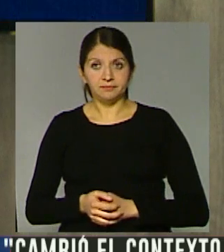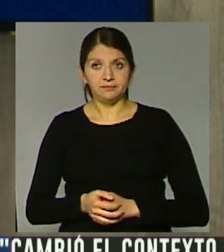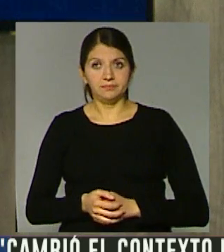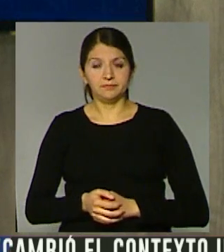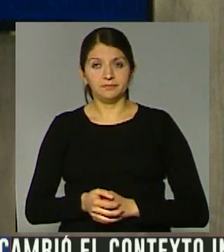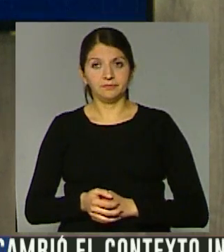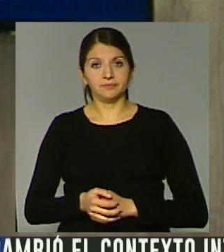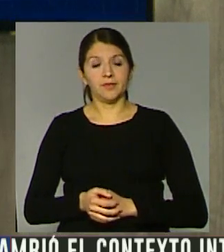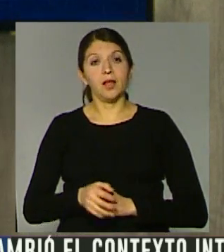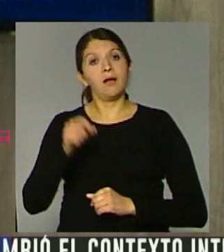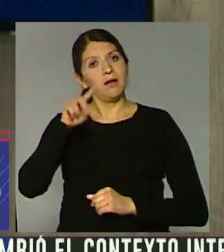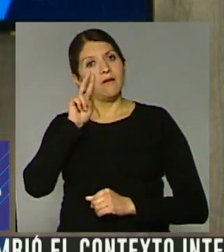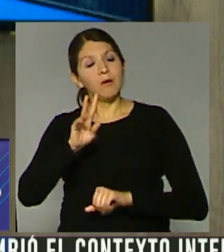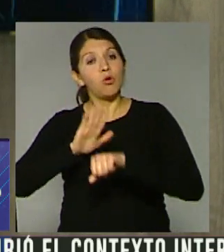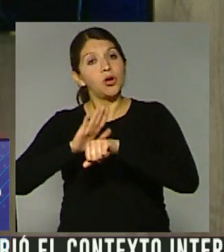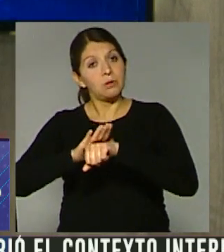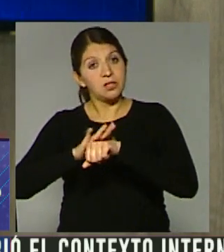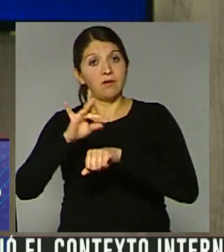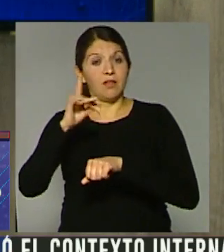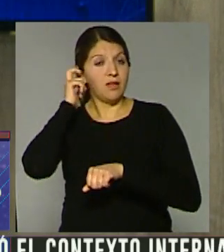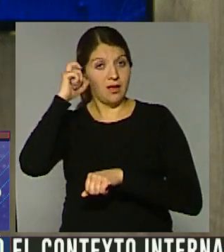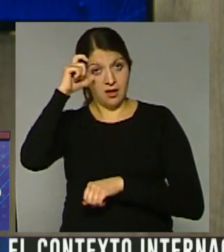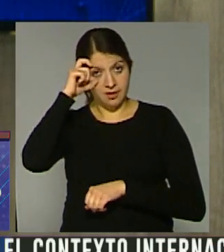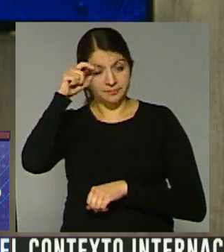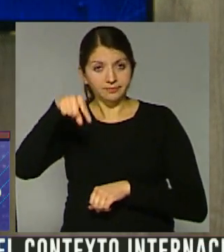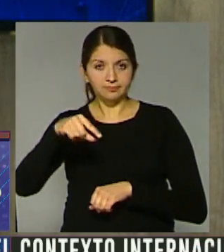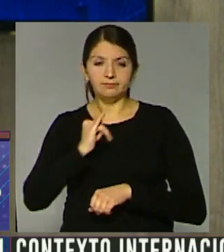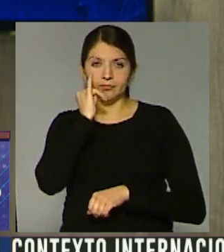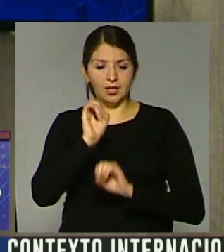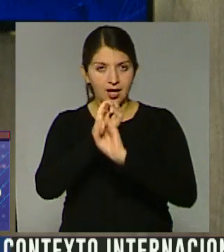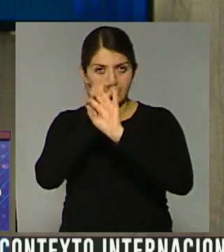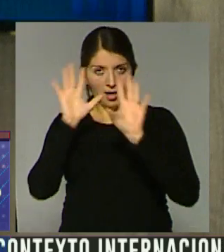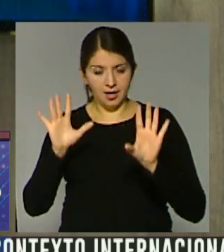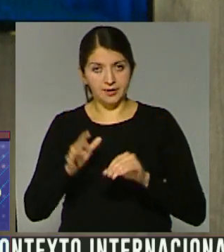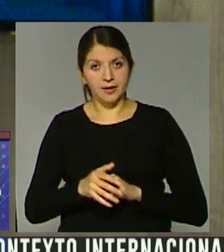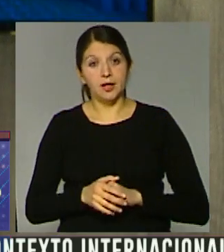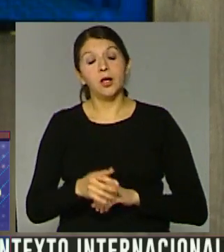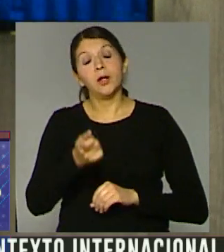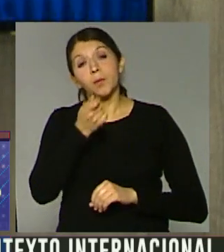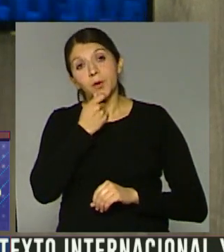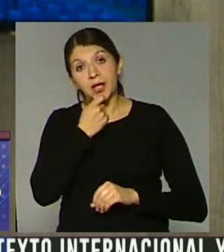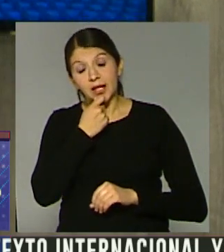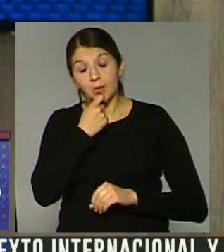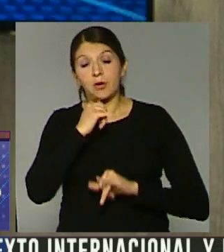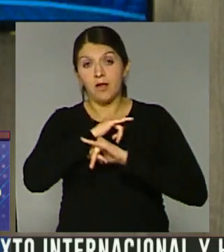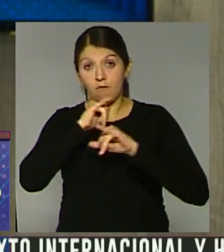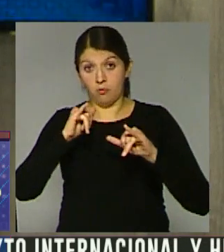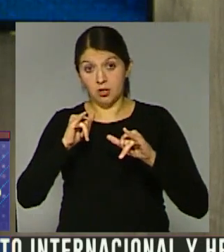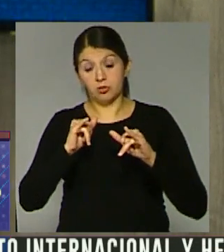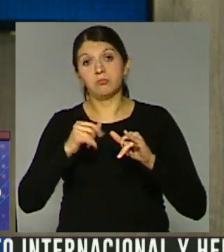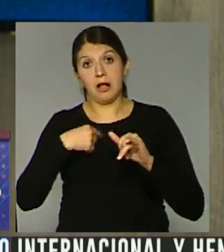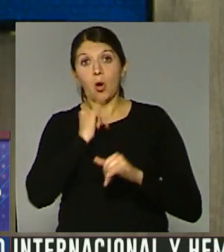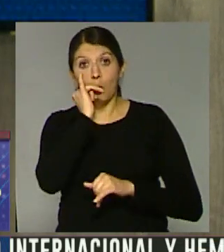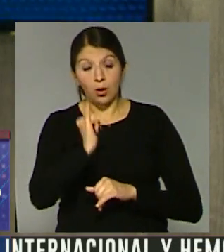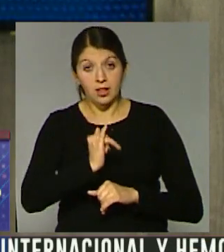Bueno, ahí veíamos al titular de la Dirección General de Escuelas, Jaime Correas, aclarando la situación. Por ejemplo, un dato importante que se destacó en la conferencia de prensa es que a